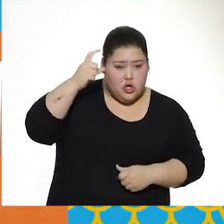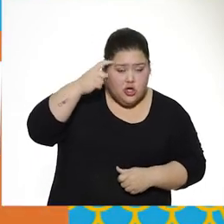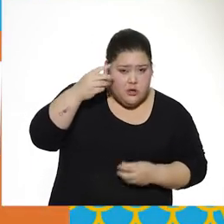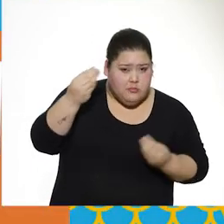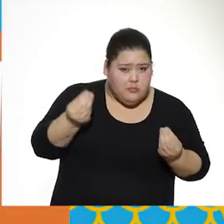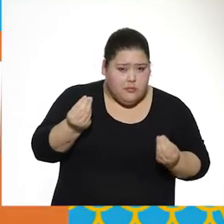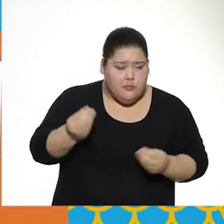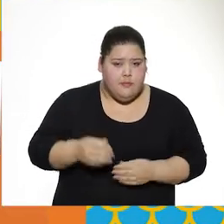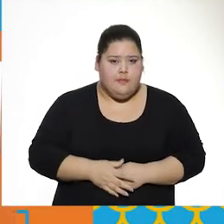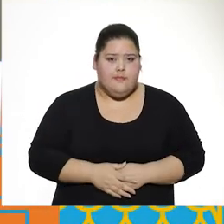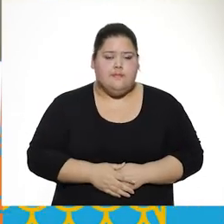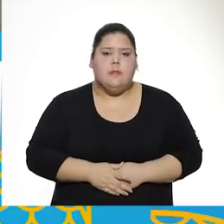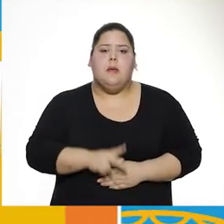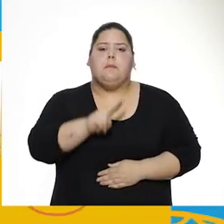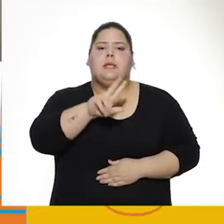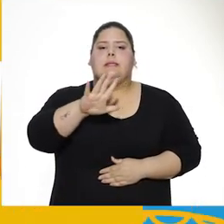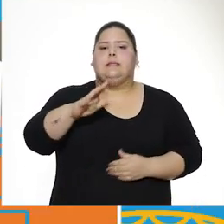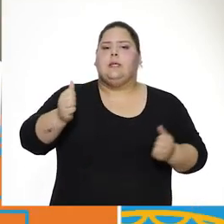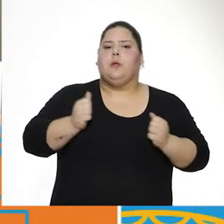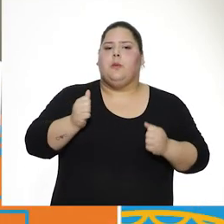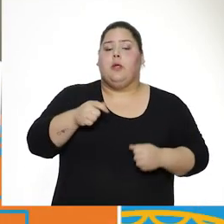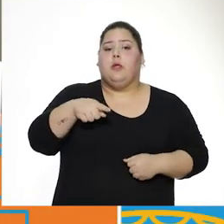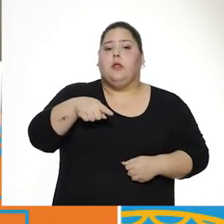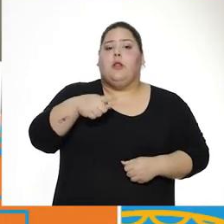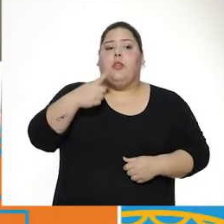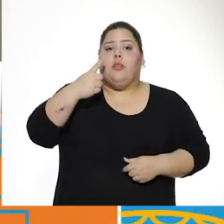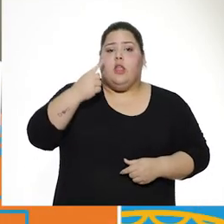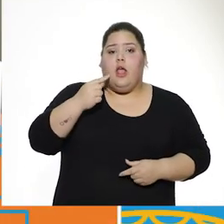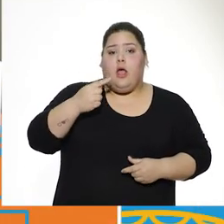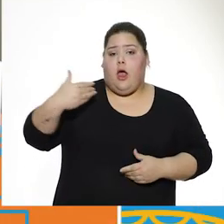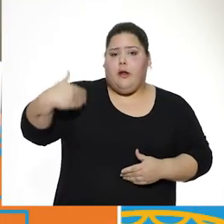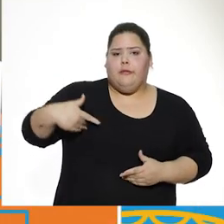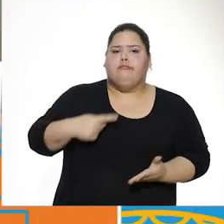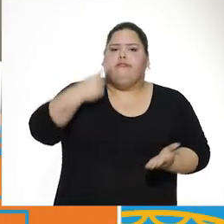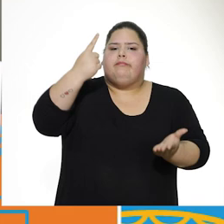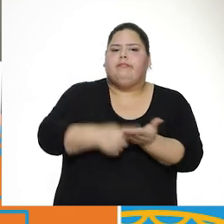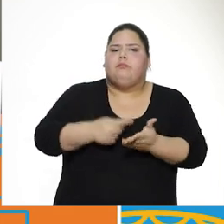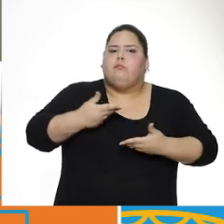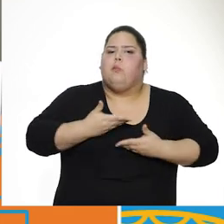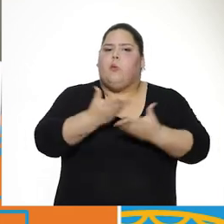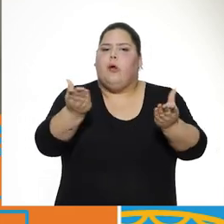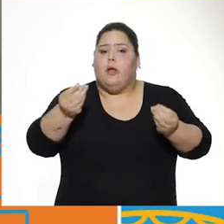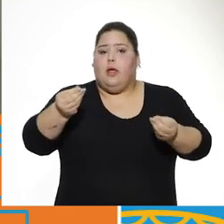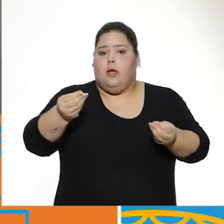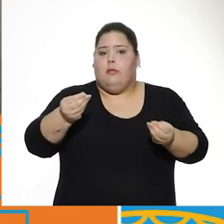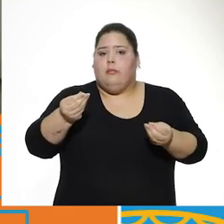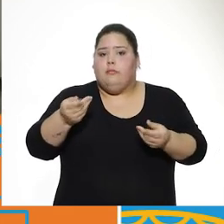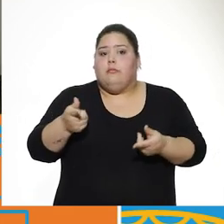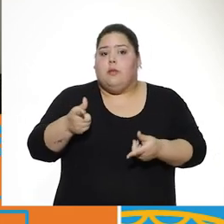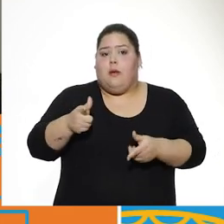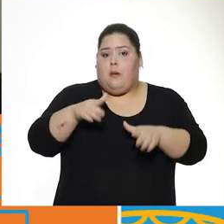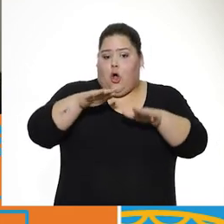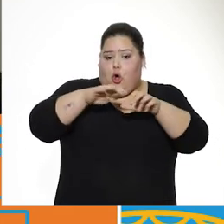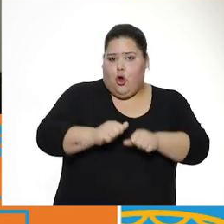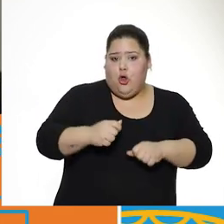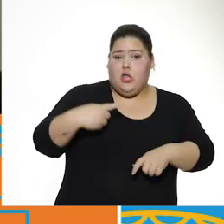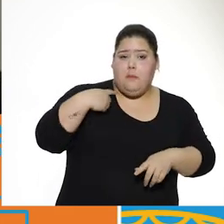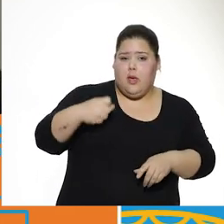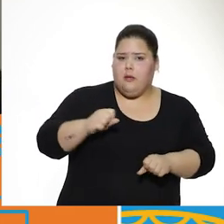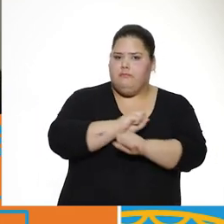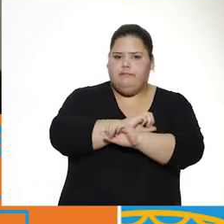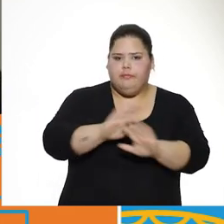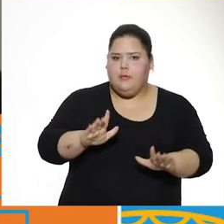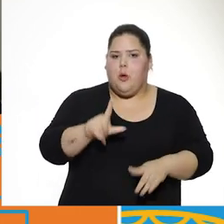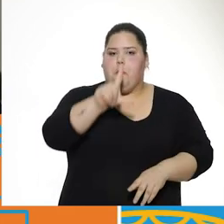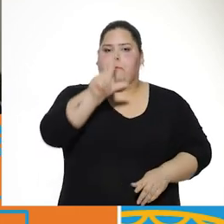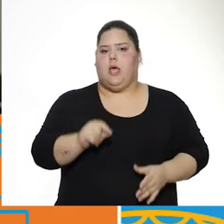1810? El 25 de mayo fue el día en que la Argentina declaró públicamente iba a intentar dejar de ser una colonia española